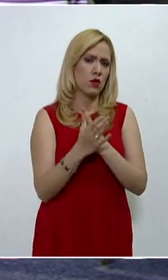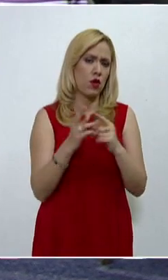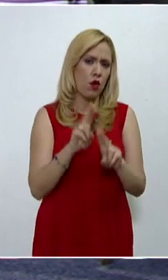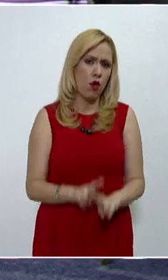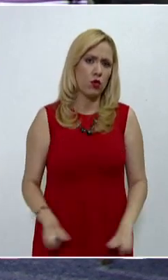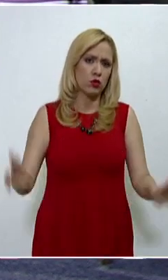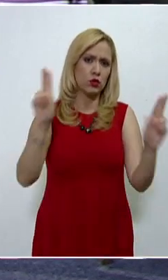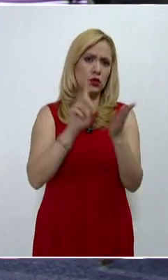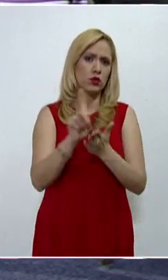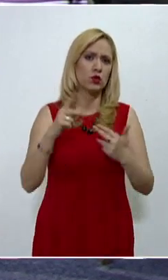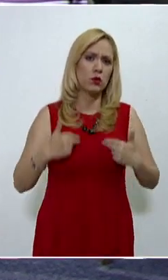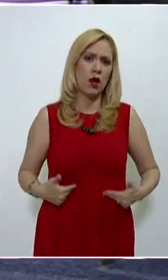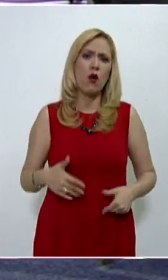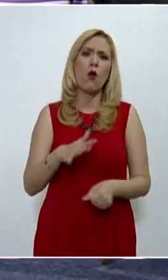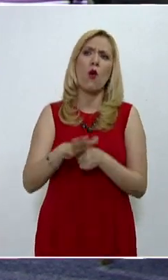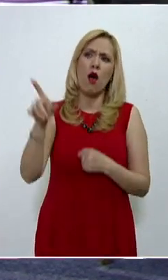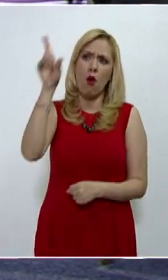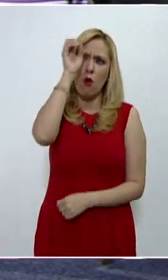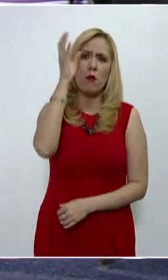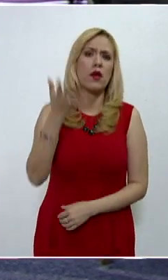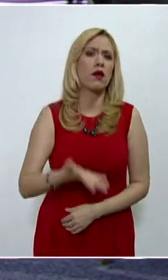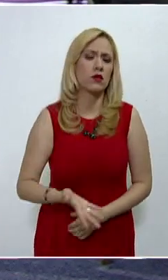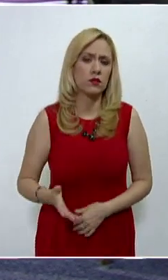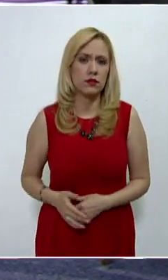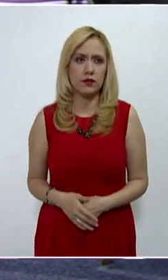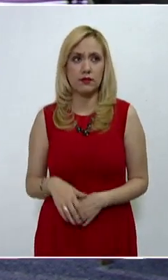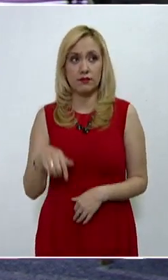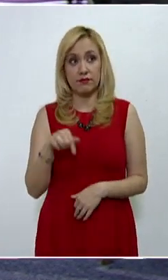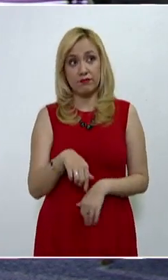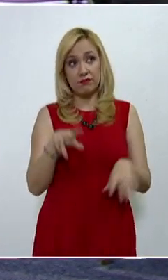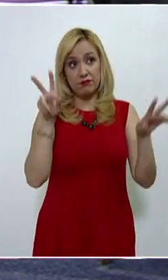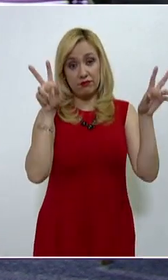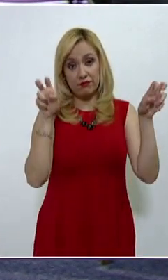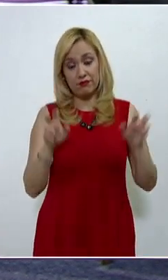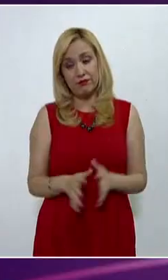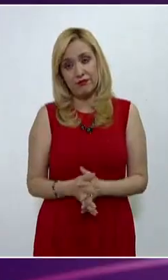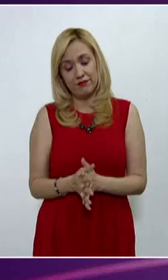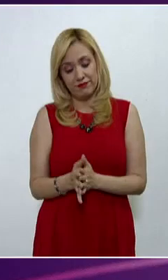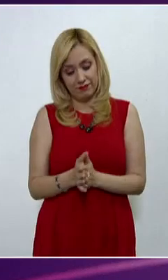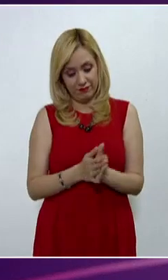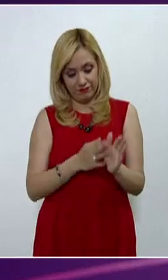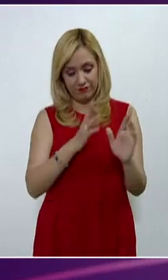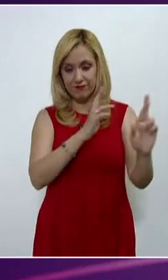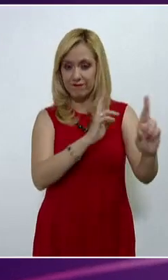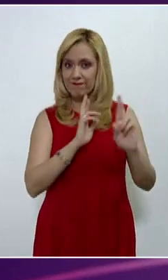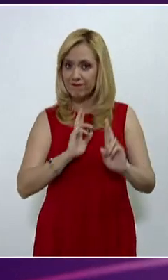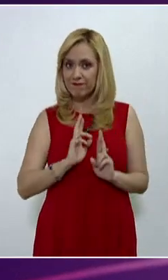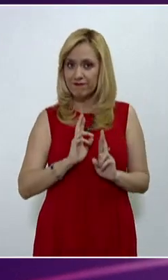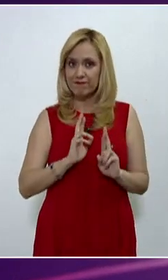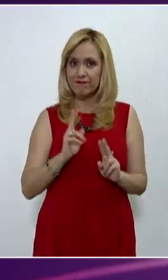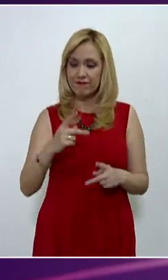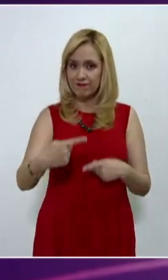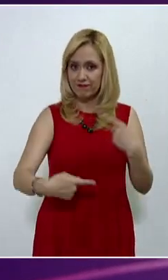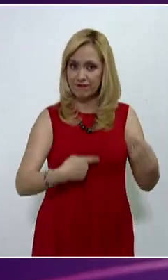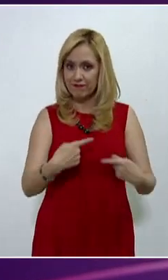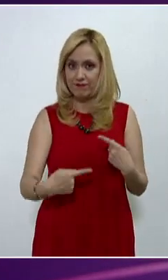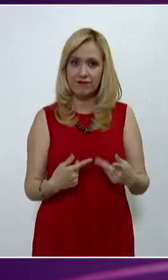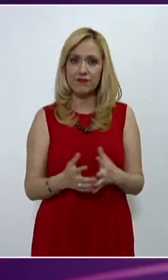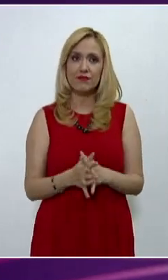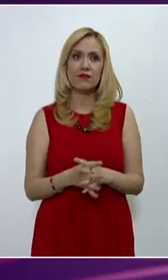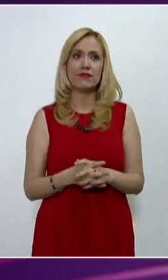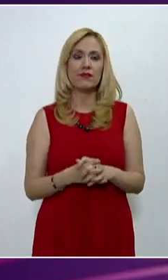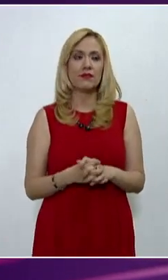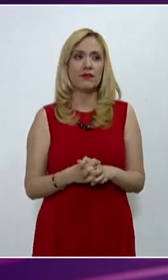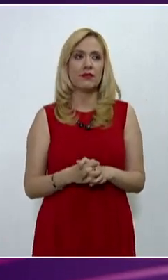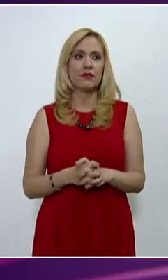Unidas para los Derechos Humanos? Sí, sobre este tema, respondiendo a tu primera pregunta y concatenándola con la segunda, lo